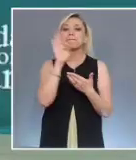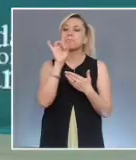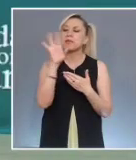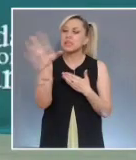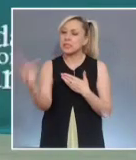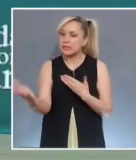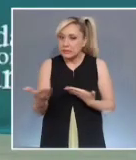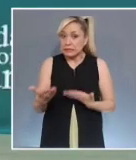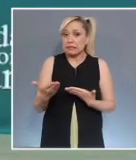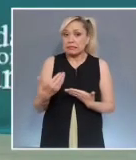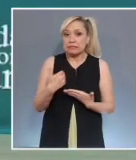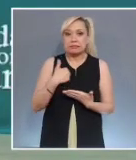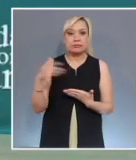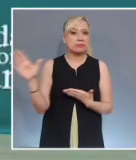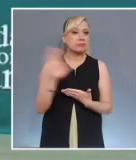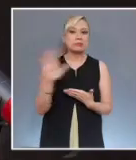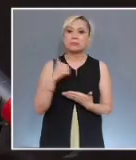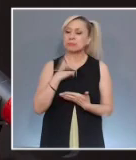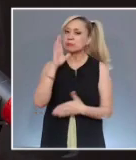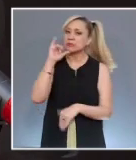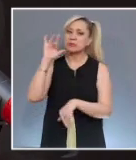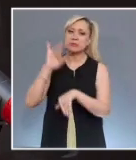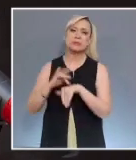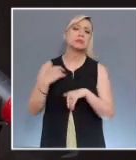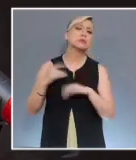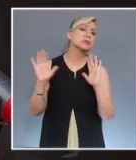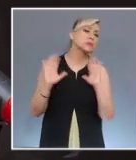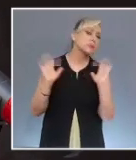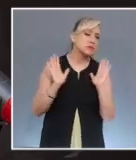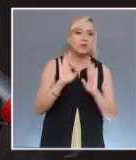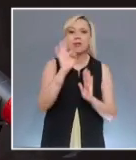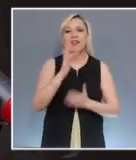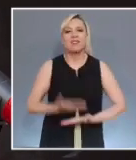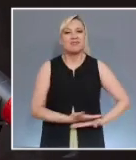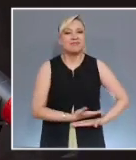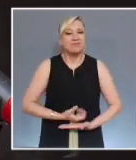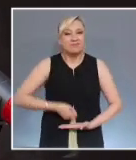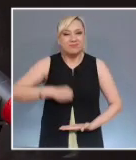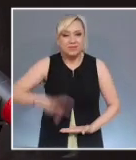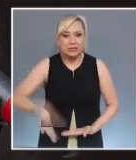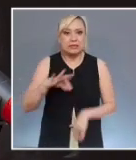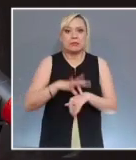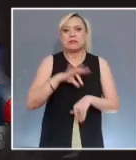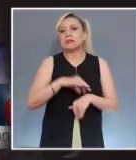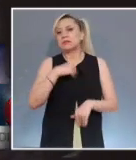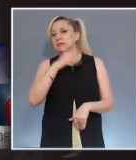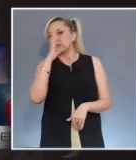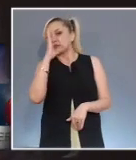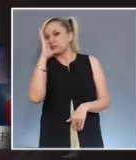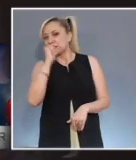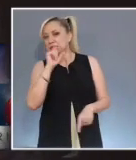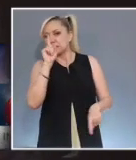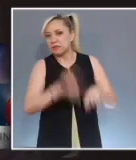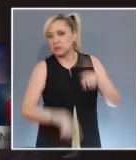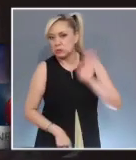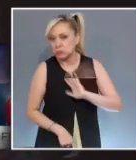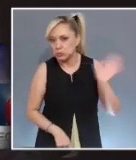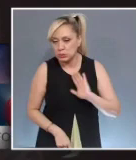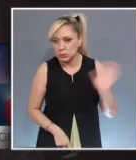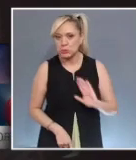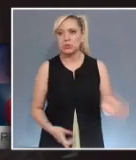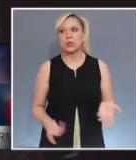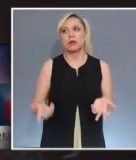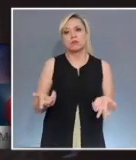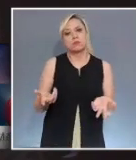de la objeción de conciencia la libertad de conciencia tiene Pues un triple contenido